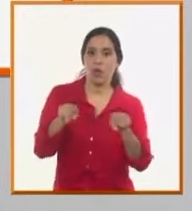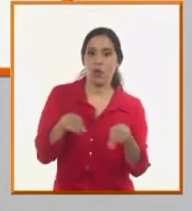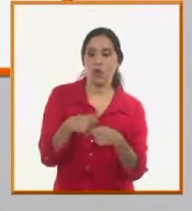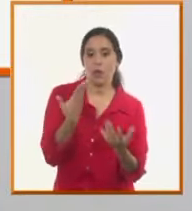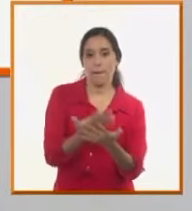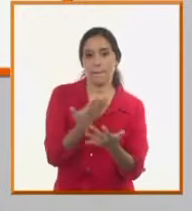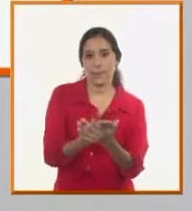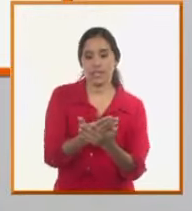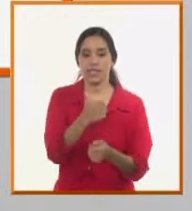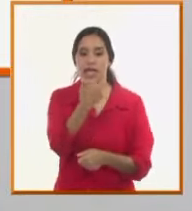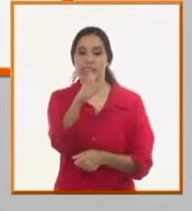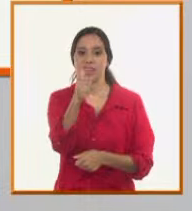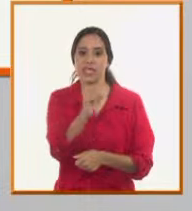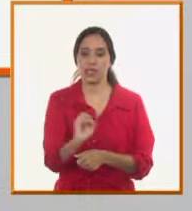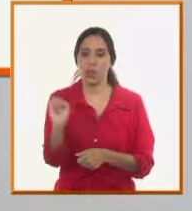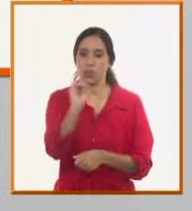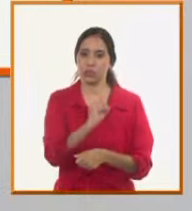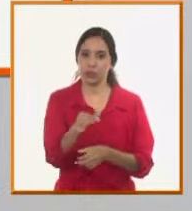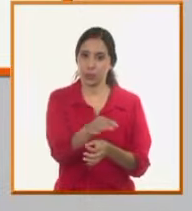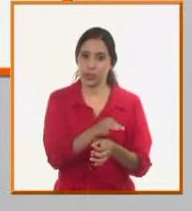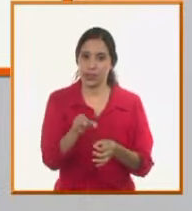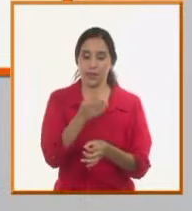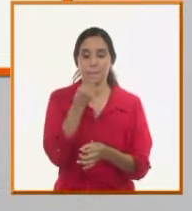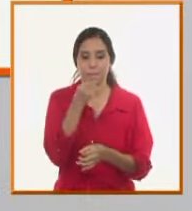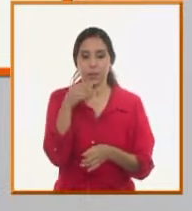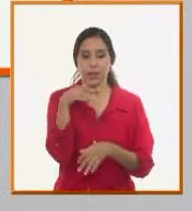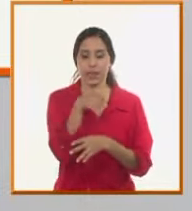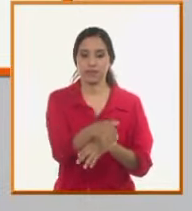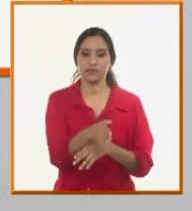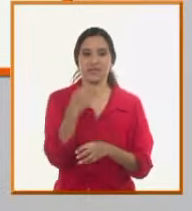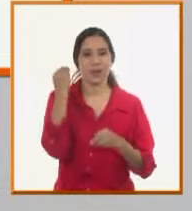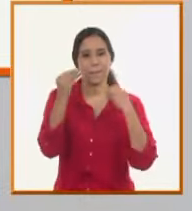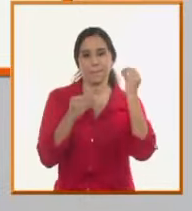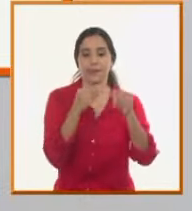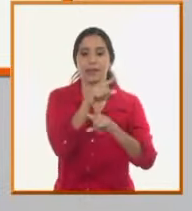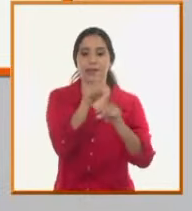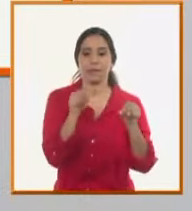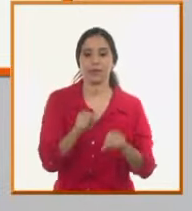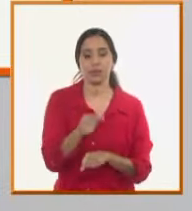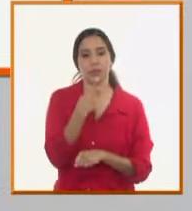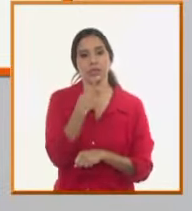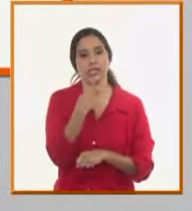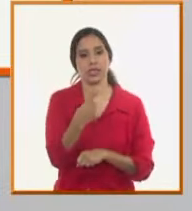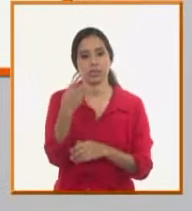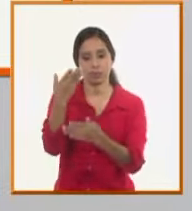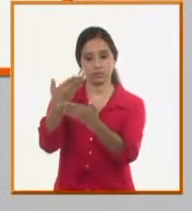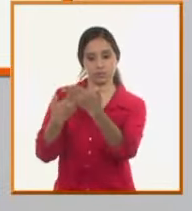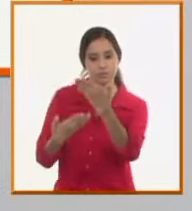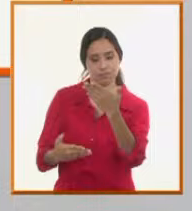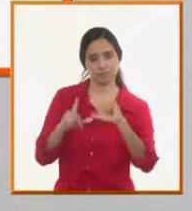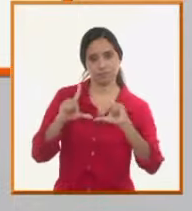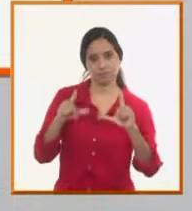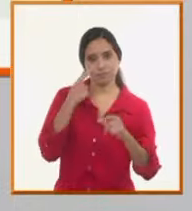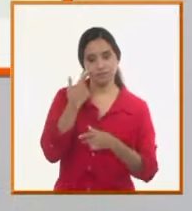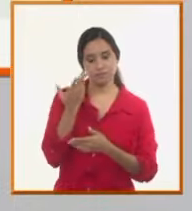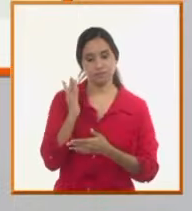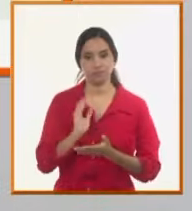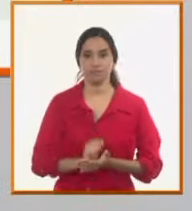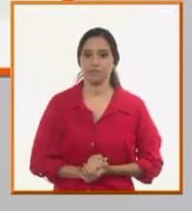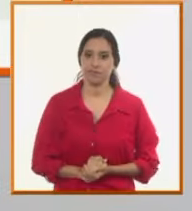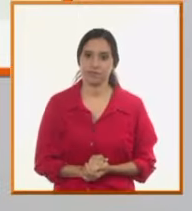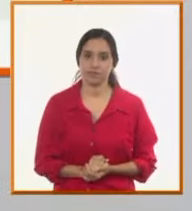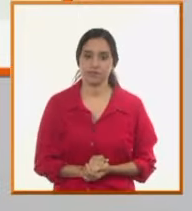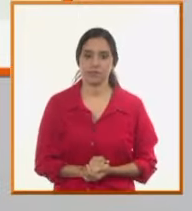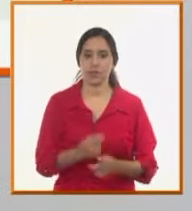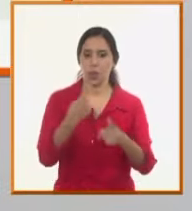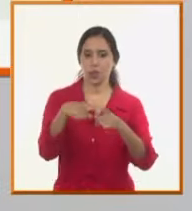y ahí puede dirigirse Rosana entonces para resolver su inquietud. Bueno, por último, Barbón,